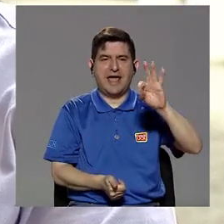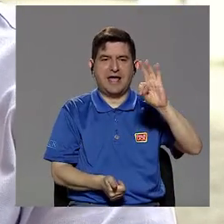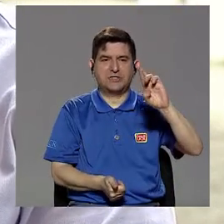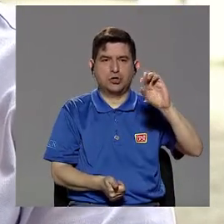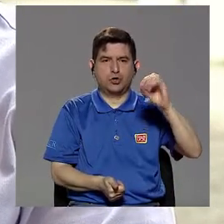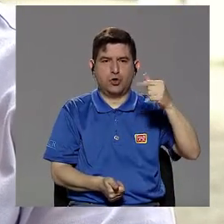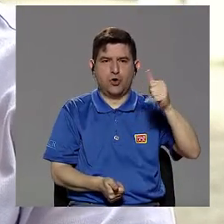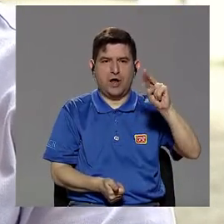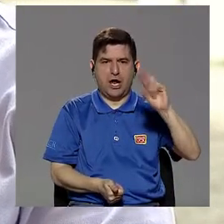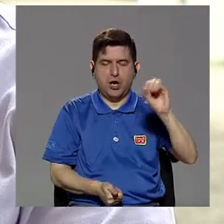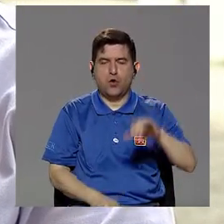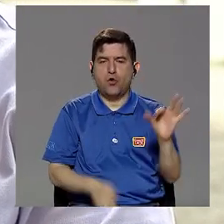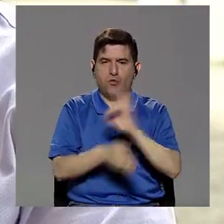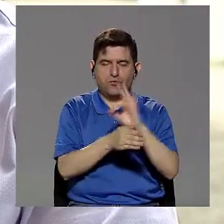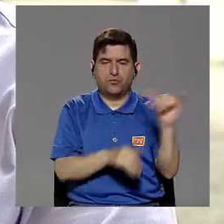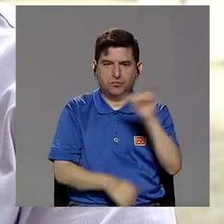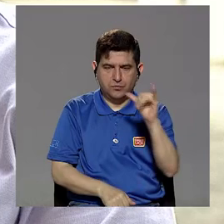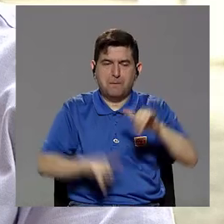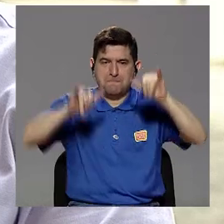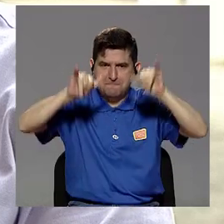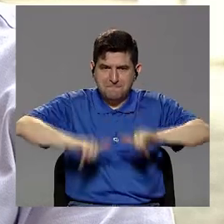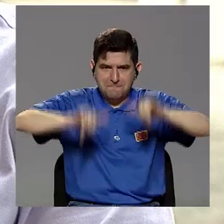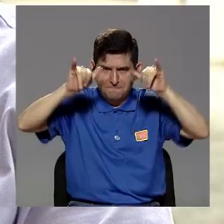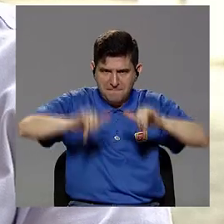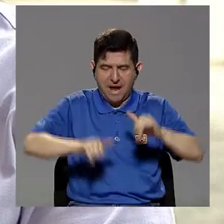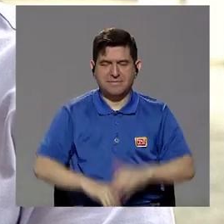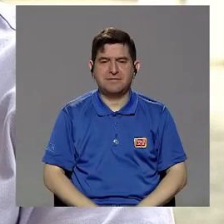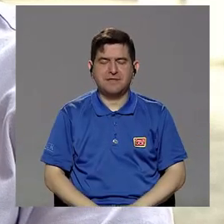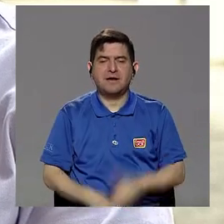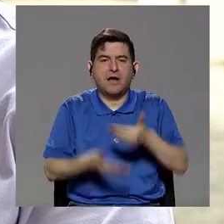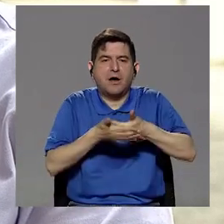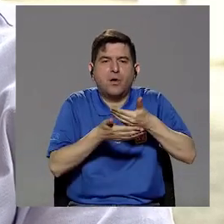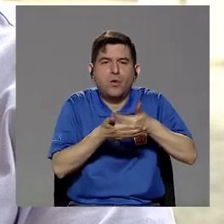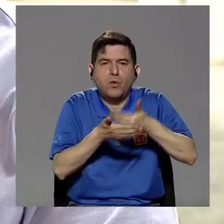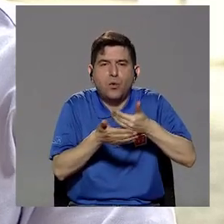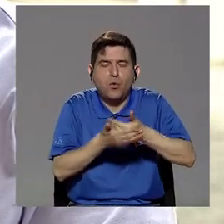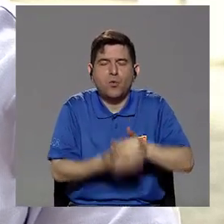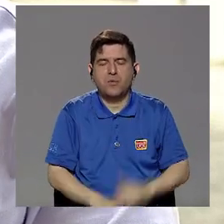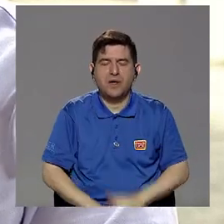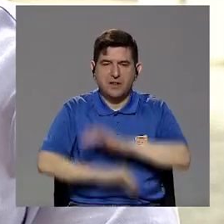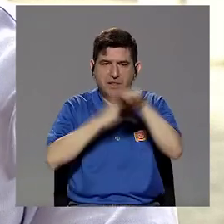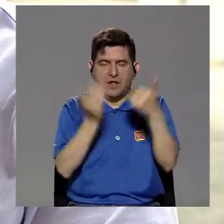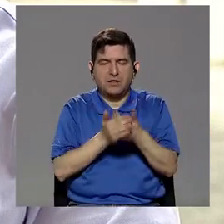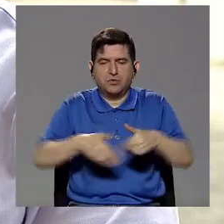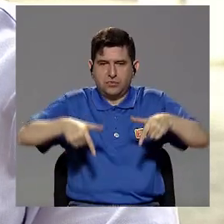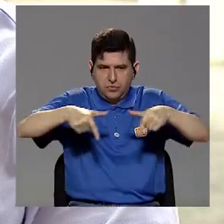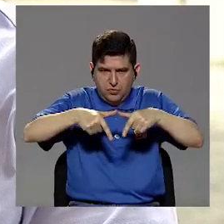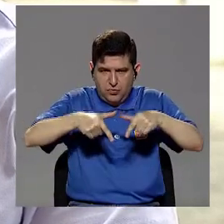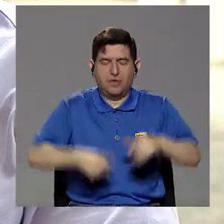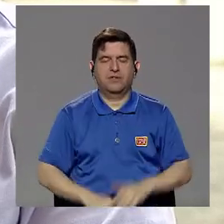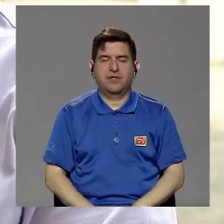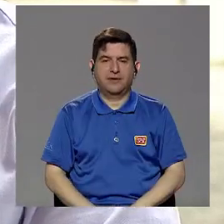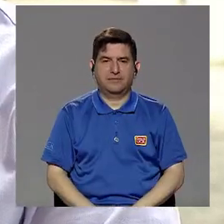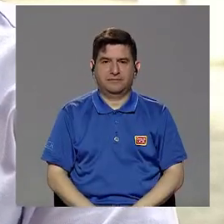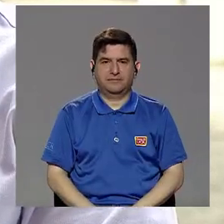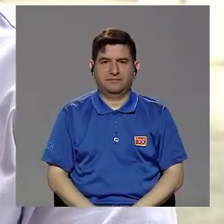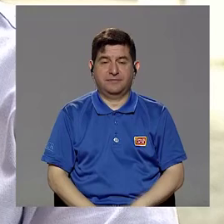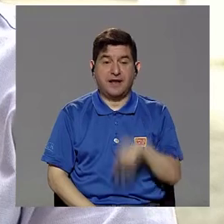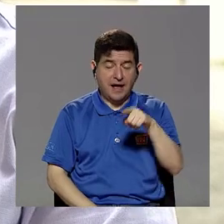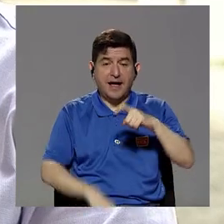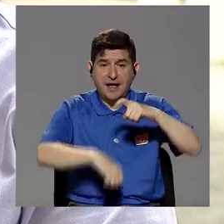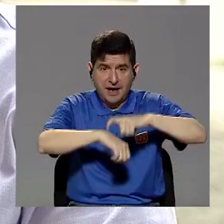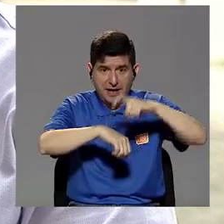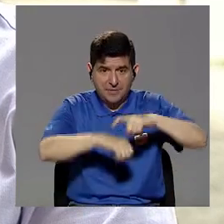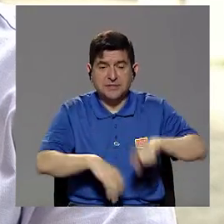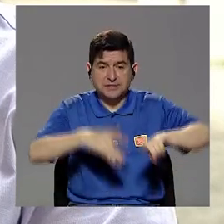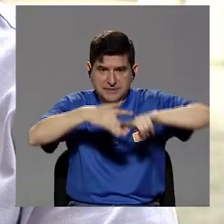y los estrógenos también funcionan para mantener un poquitito más húmeda, ¿verdad? Toda la mucosa vaginal y la mucosa uretral. Entonces, cuando